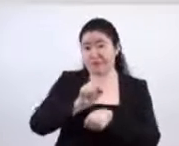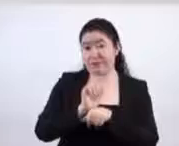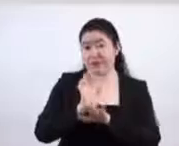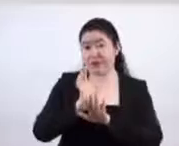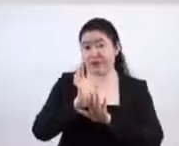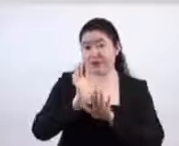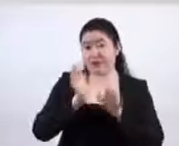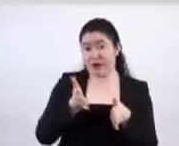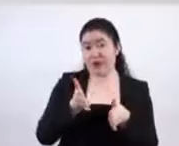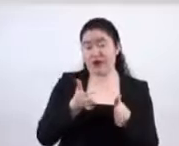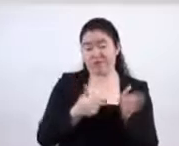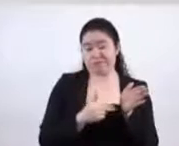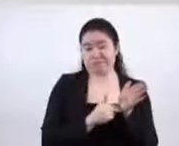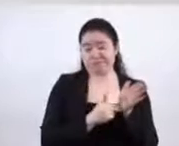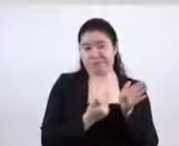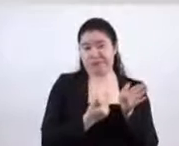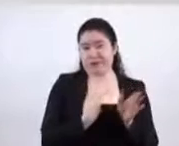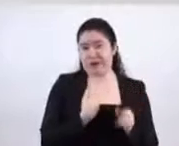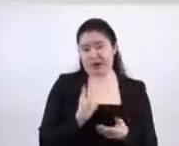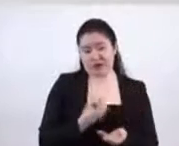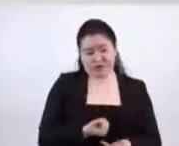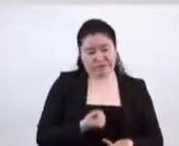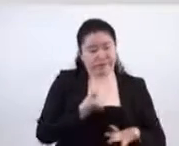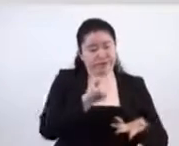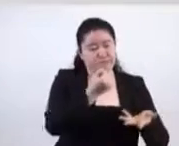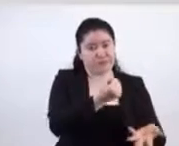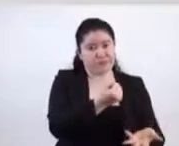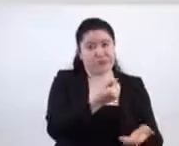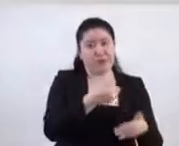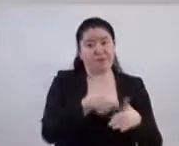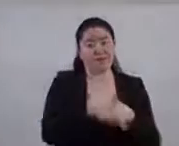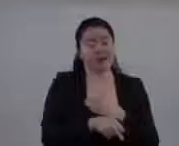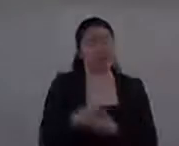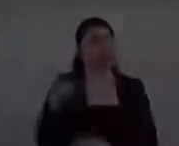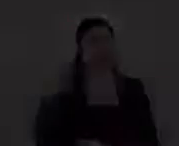esta indemnización por parte del metro lo más pronto posible.